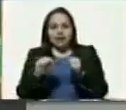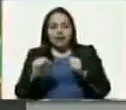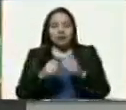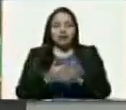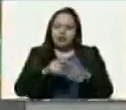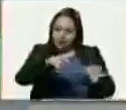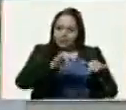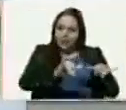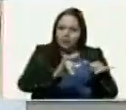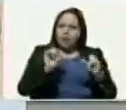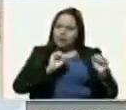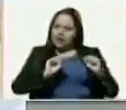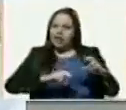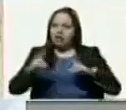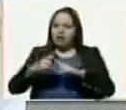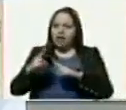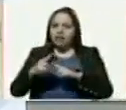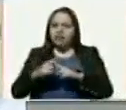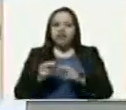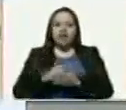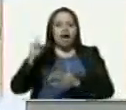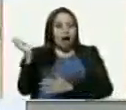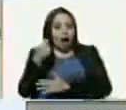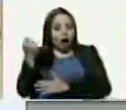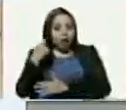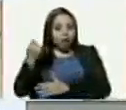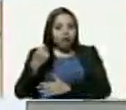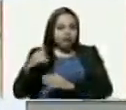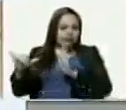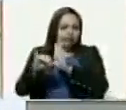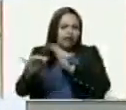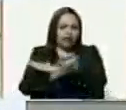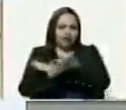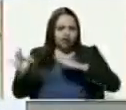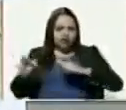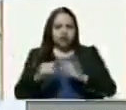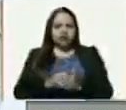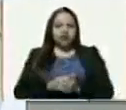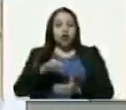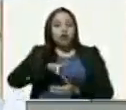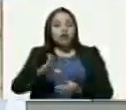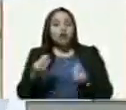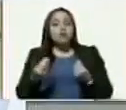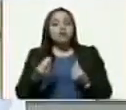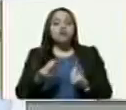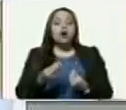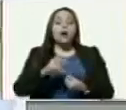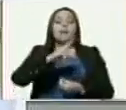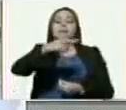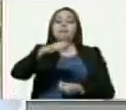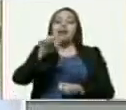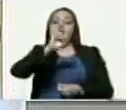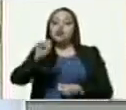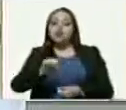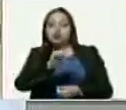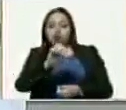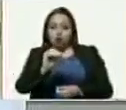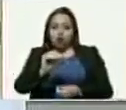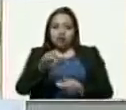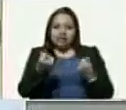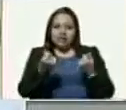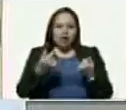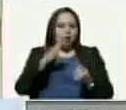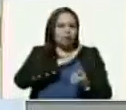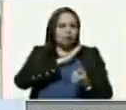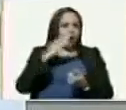mismo, Táchira, estado Apure, por allá por la frontera, parte de Guasdualito, utiliza mucho el peso. Esta ley también